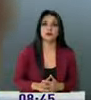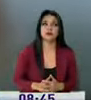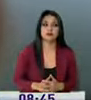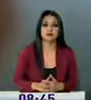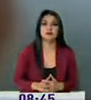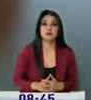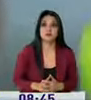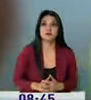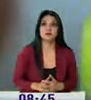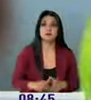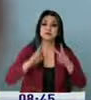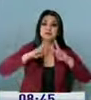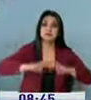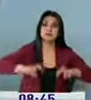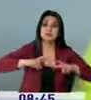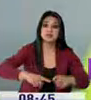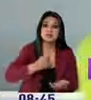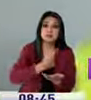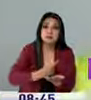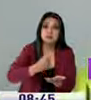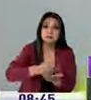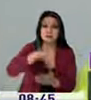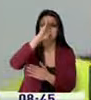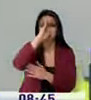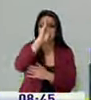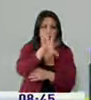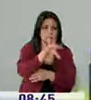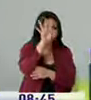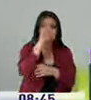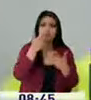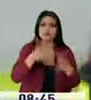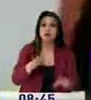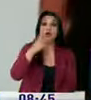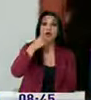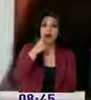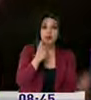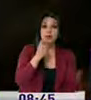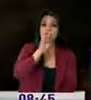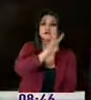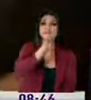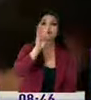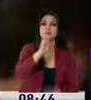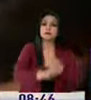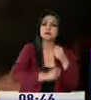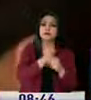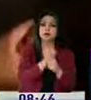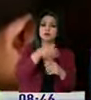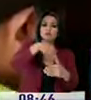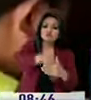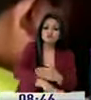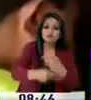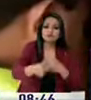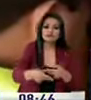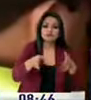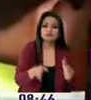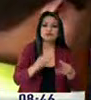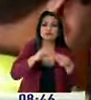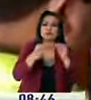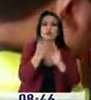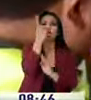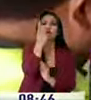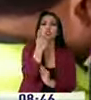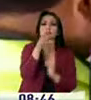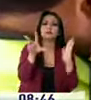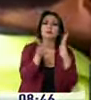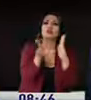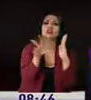La investigación llevaba varias semanas. La policía finalmente encontró al hombre de 66 años en el cuarto número 11 de un motel del Cantón